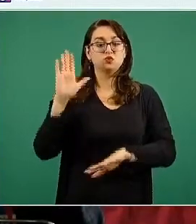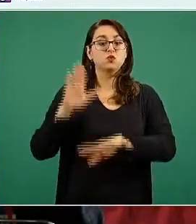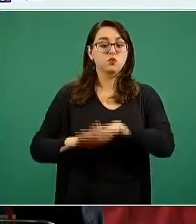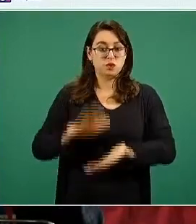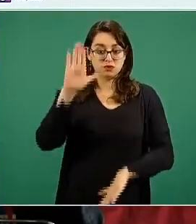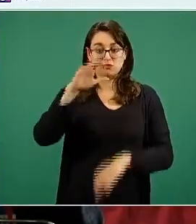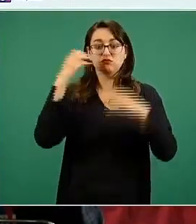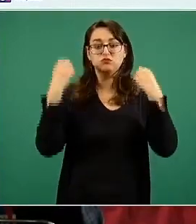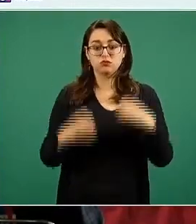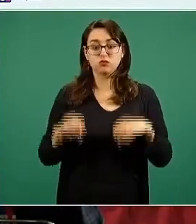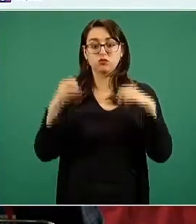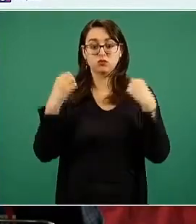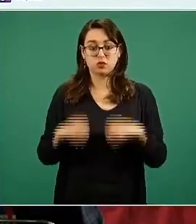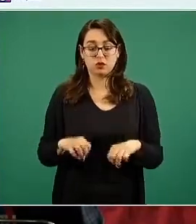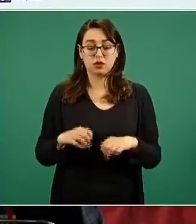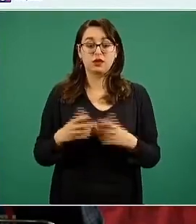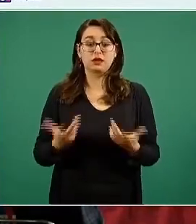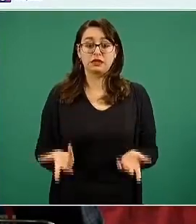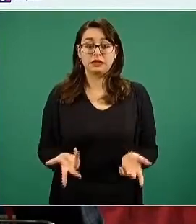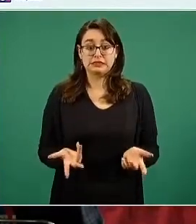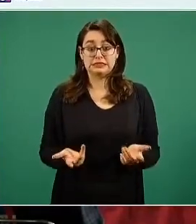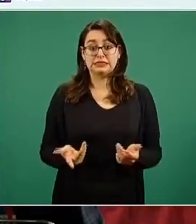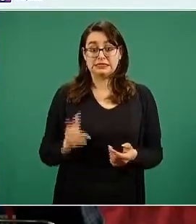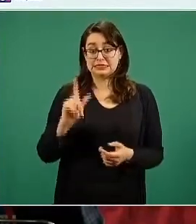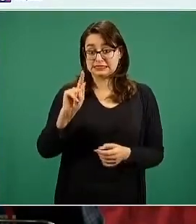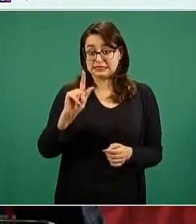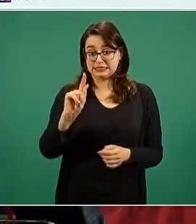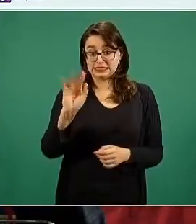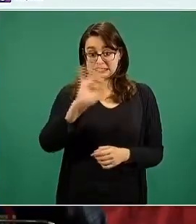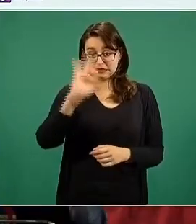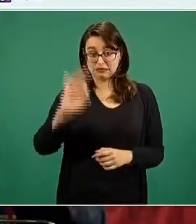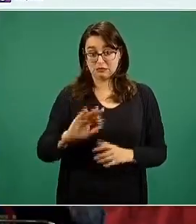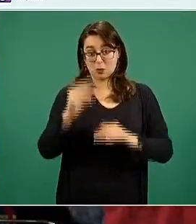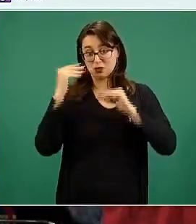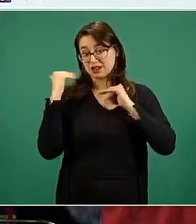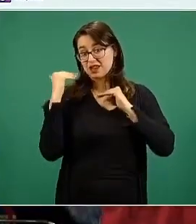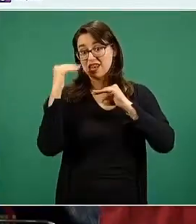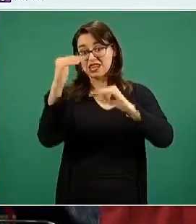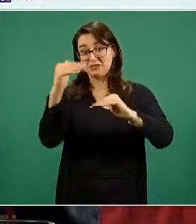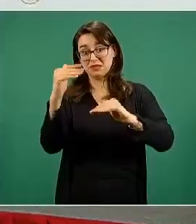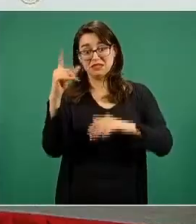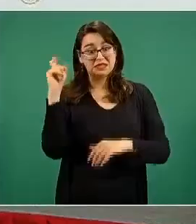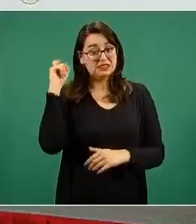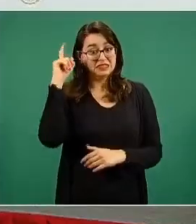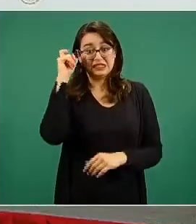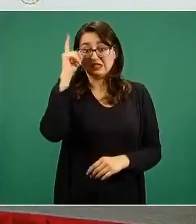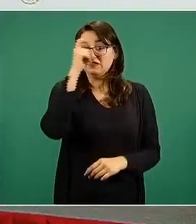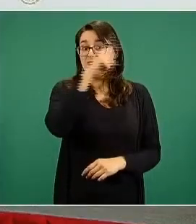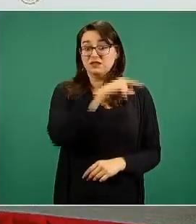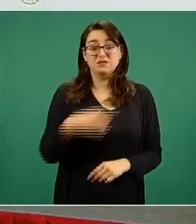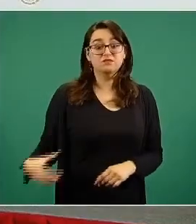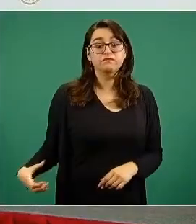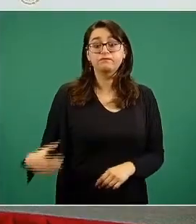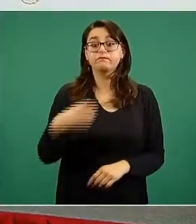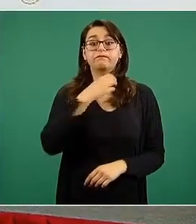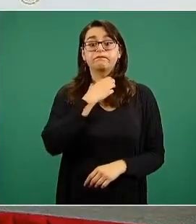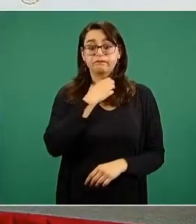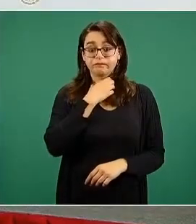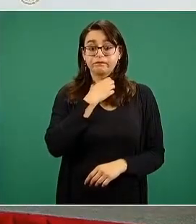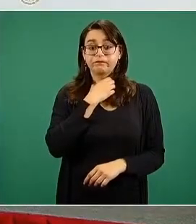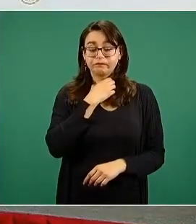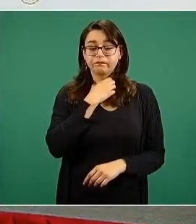recordar que este 70% es ese límite en el que ya se cuenta